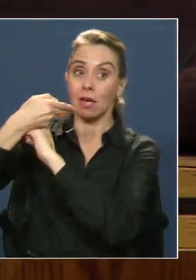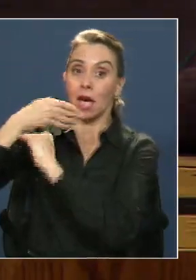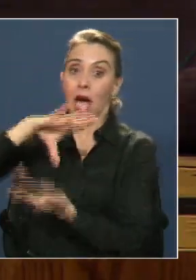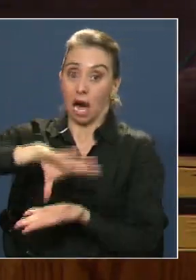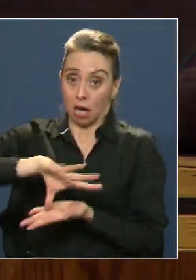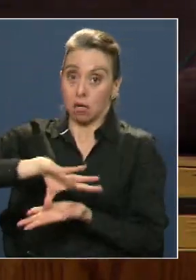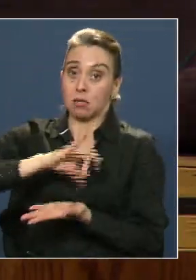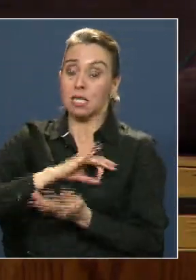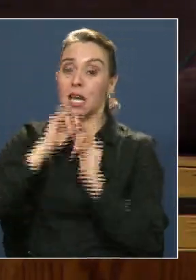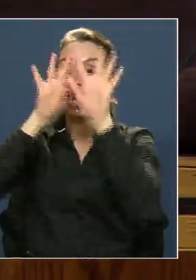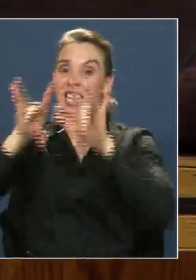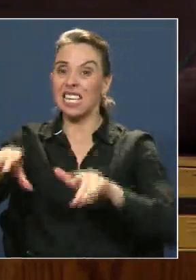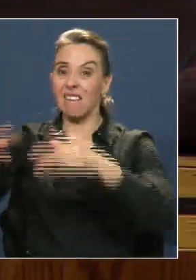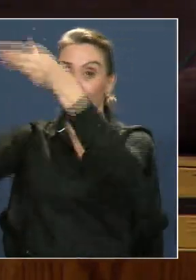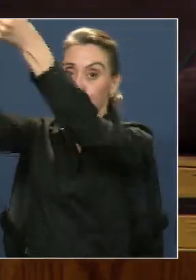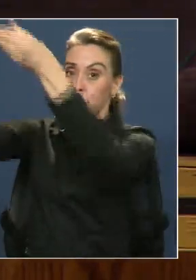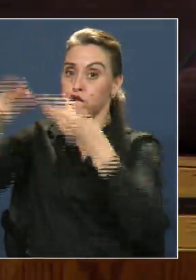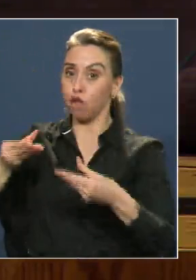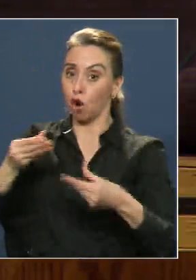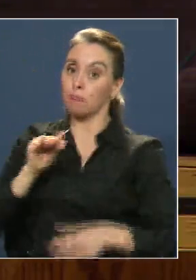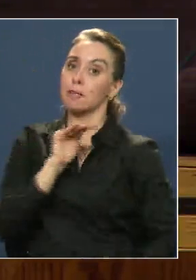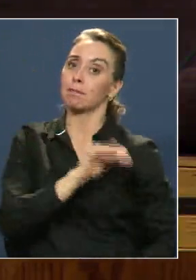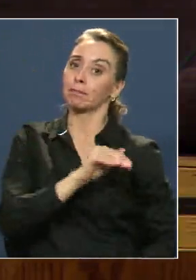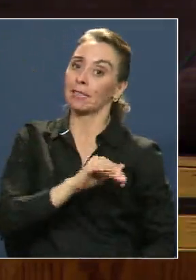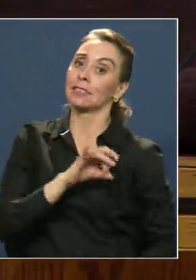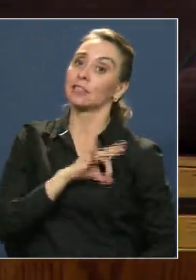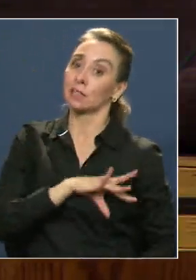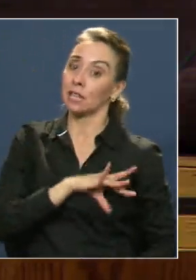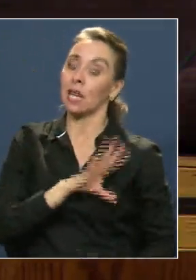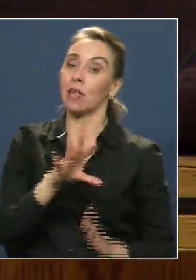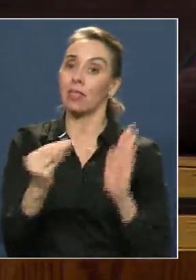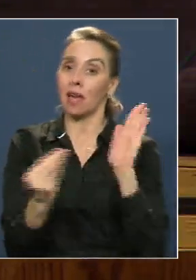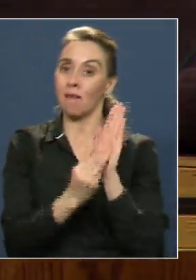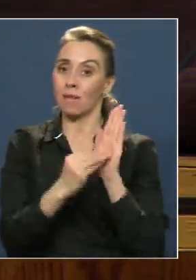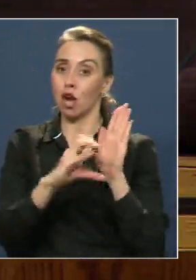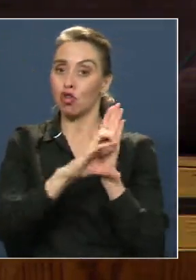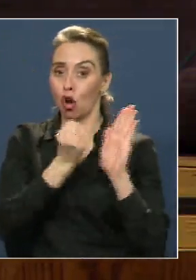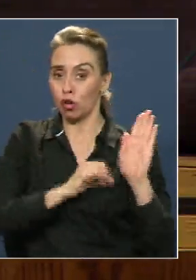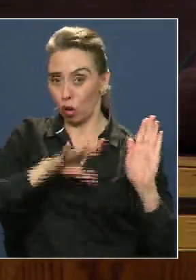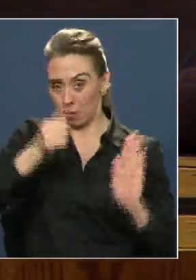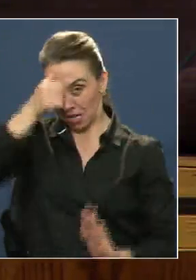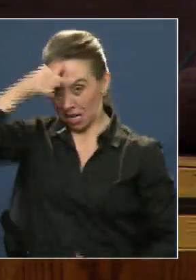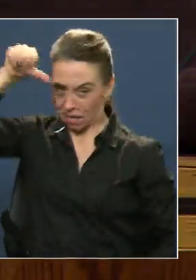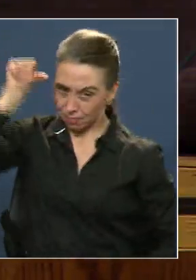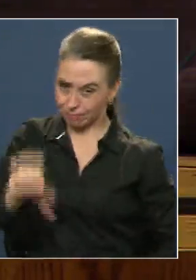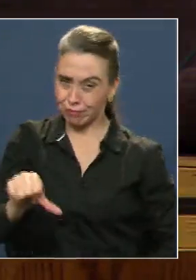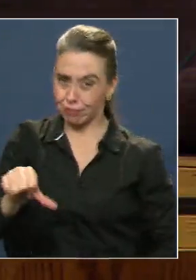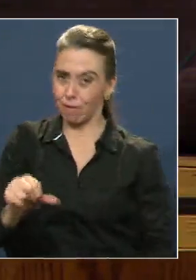informe que tenemos que penalizar con fuerza los delitos sexuales